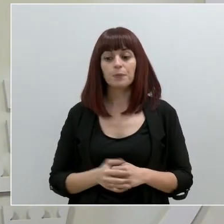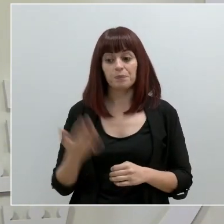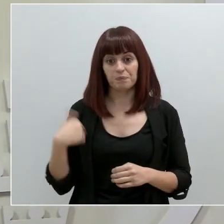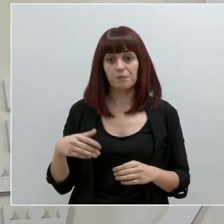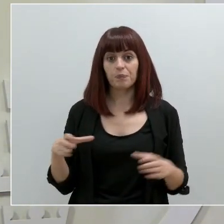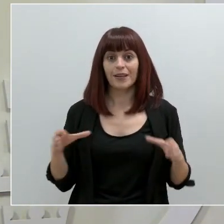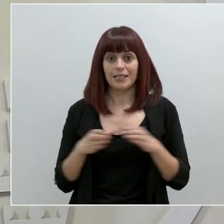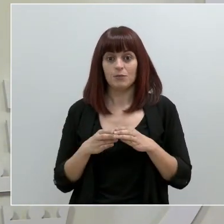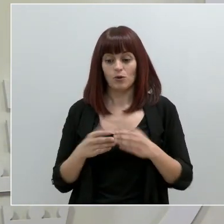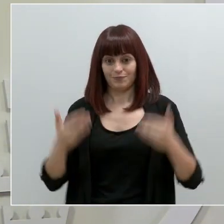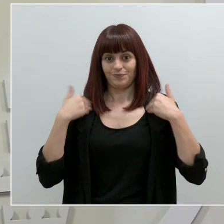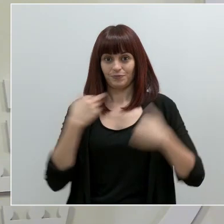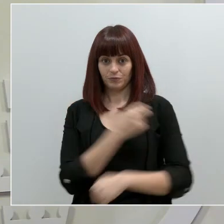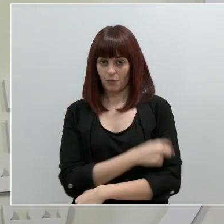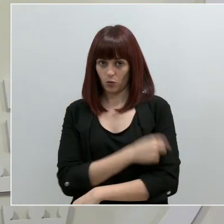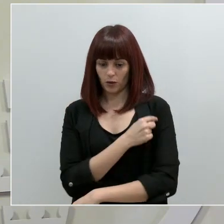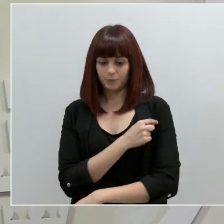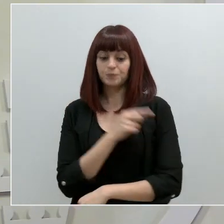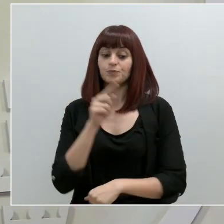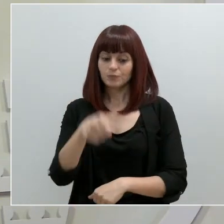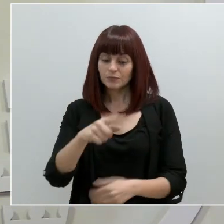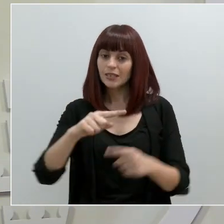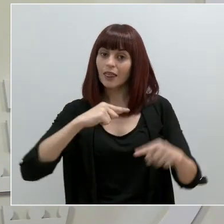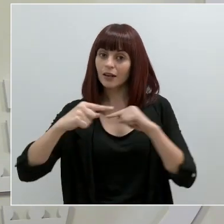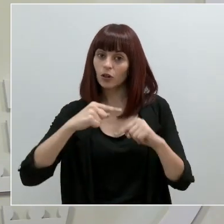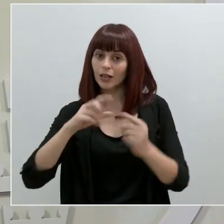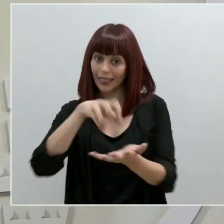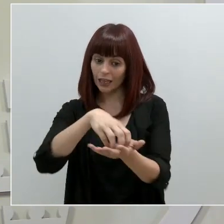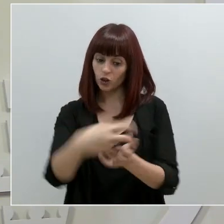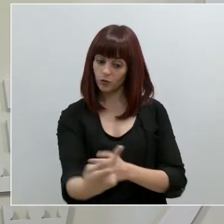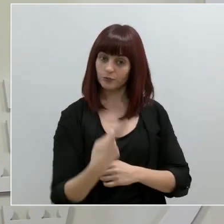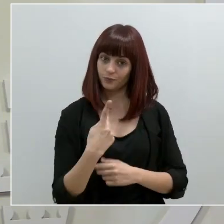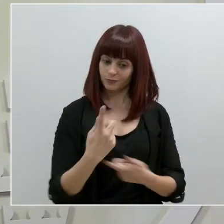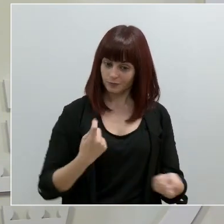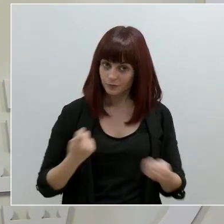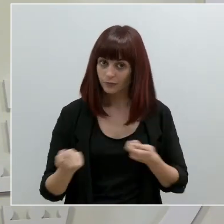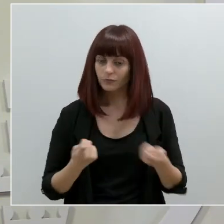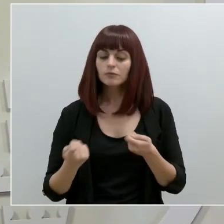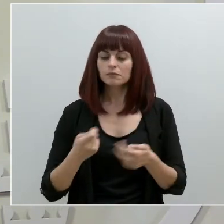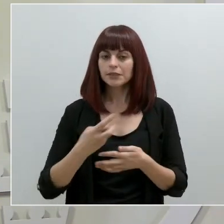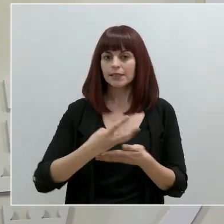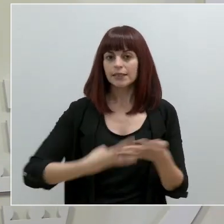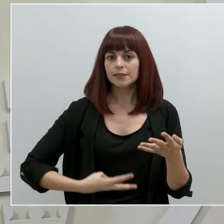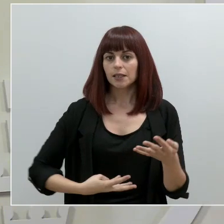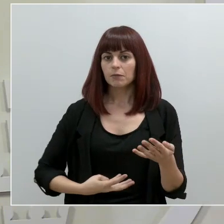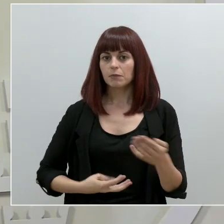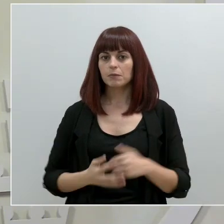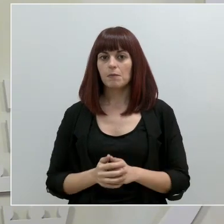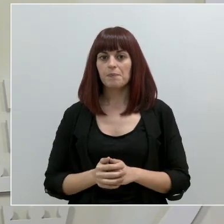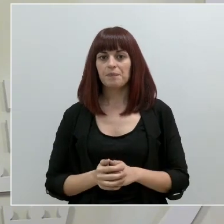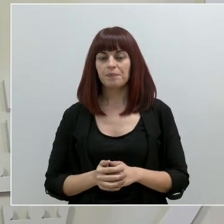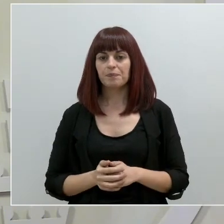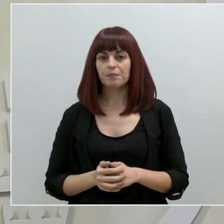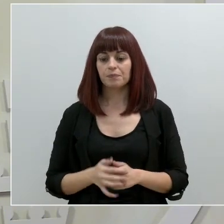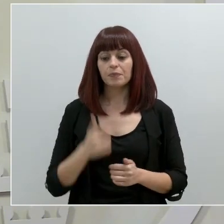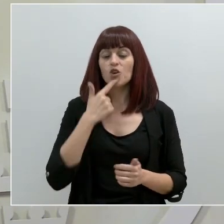equipos vacunadores con la dirección del centro, pues se ha procedido con los listados que las direcciones nos han confirmado